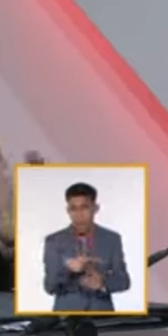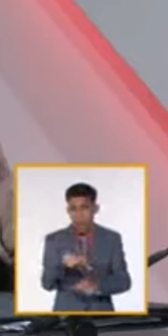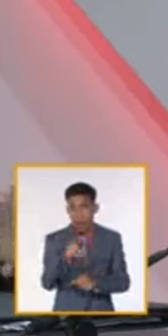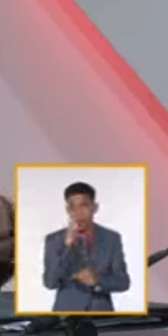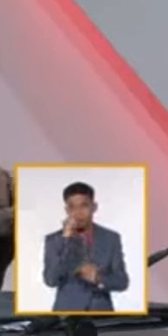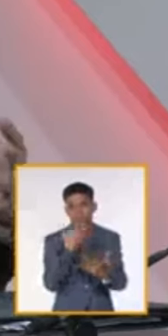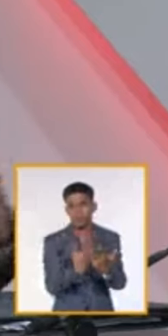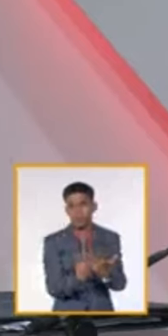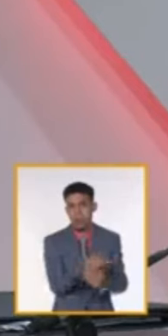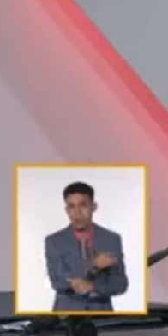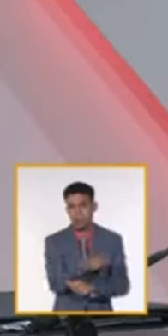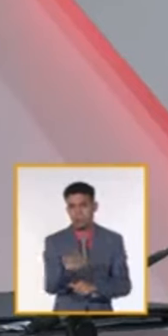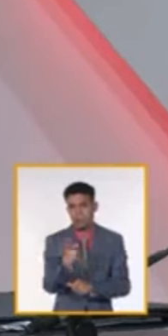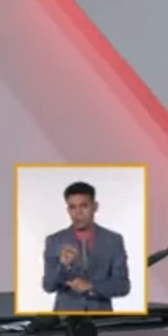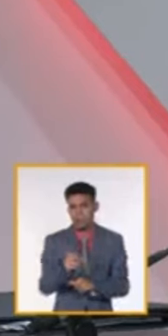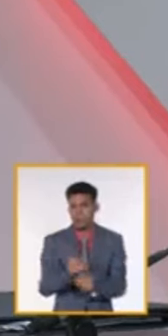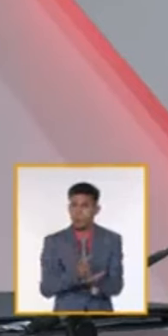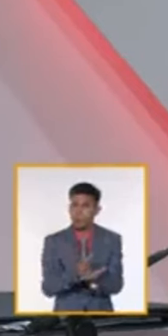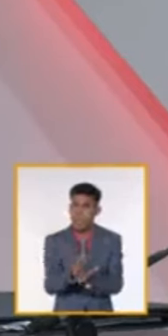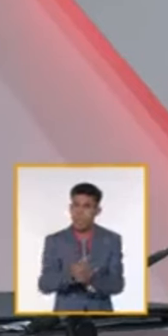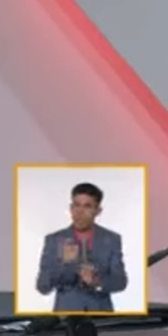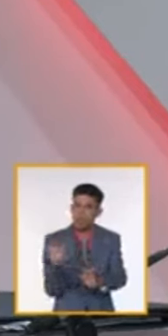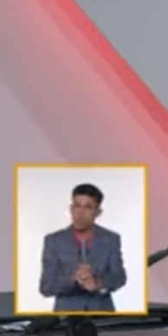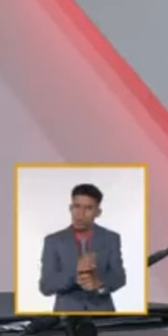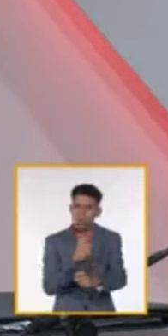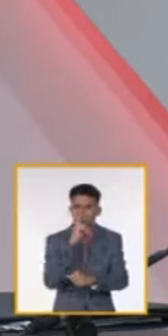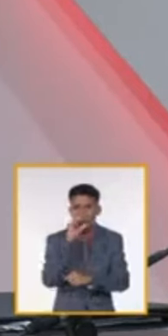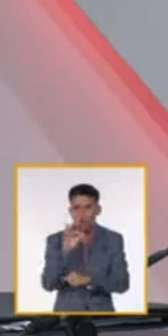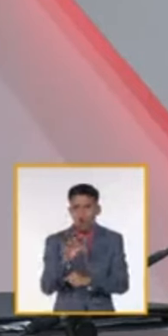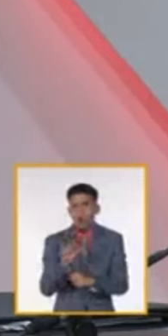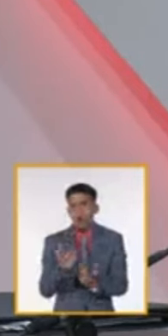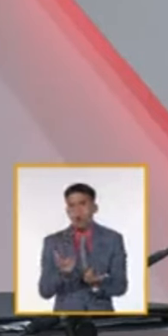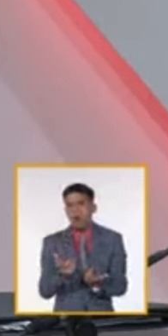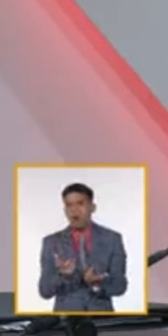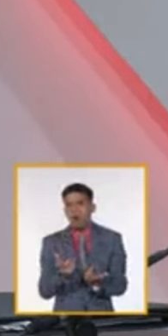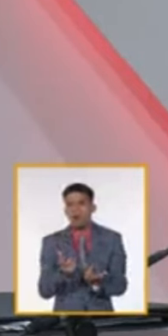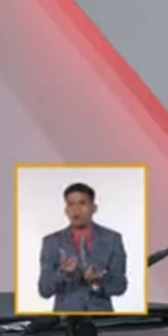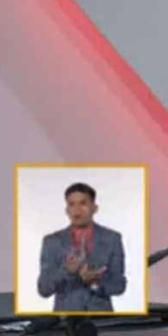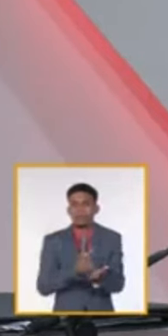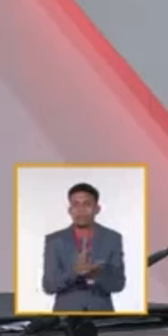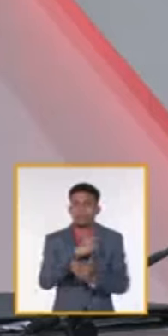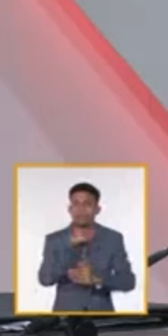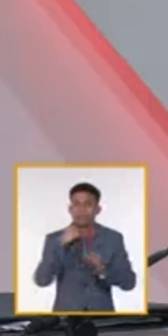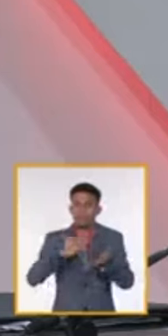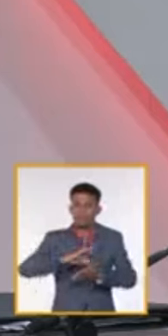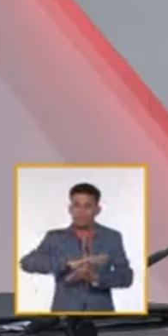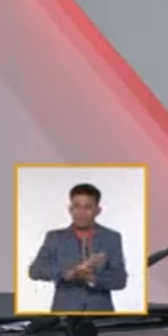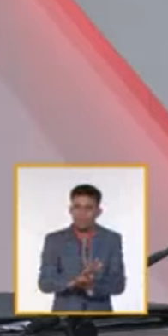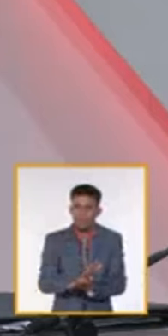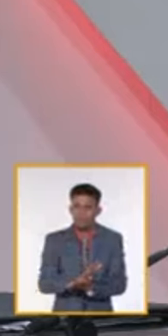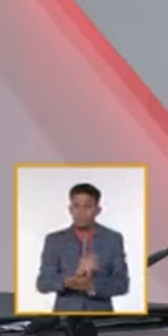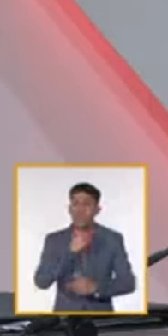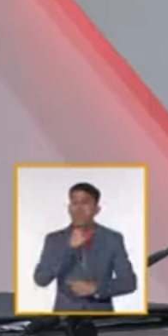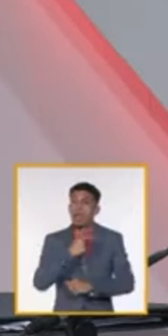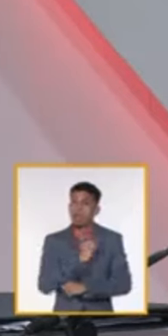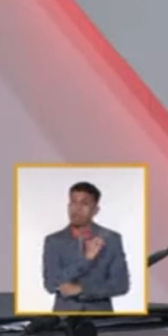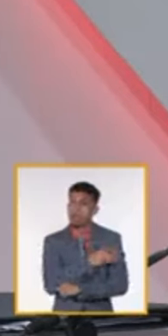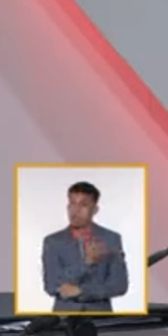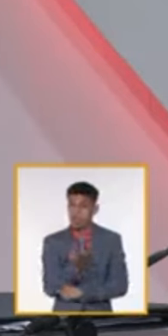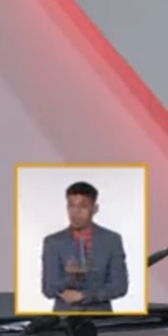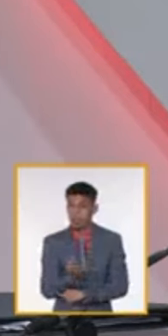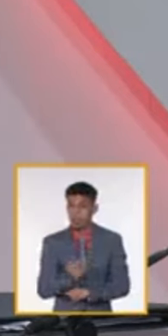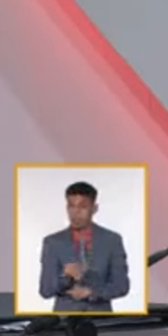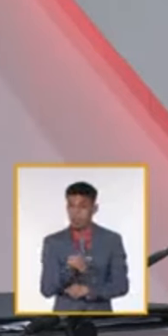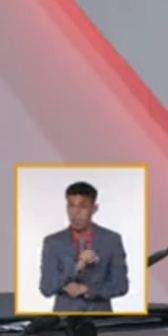de combatividad, de lucha, de no seguir permitiendo que se masacre a un pueblo como el palestino, que es también